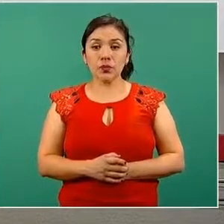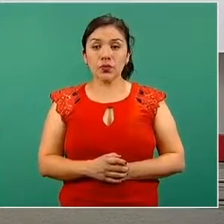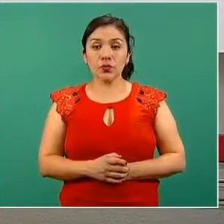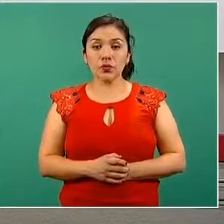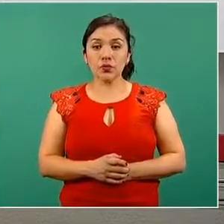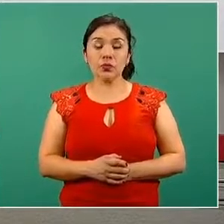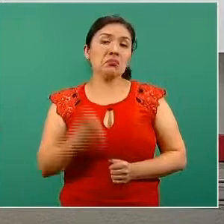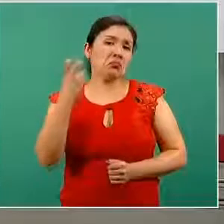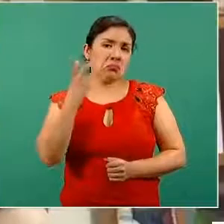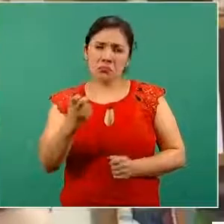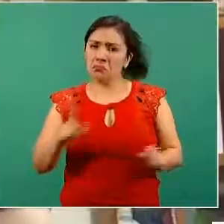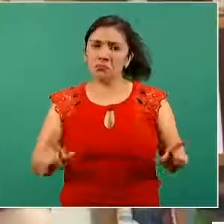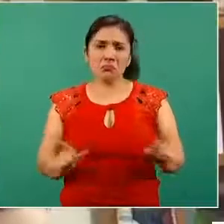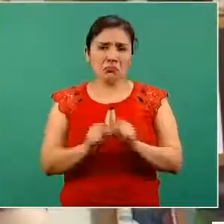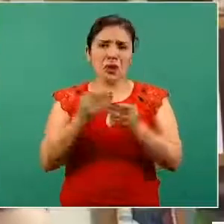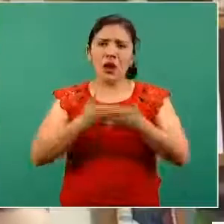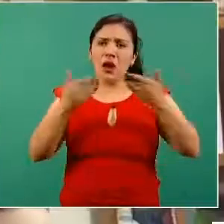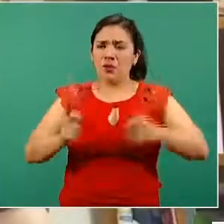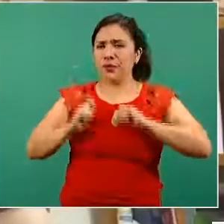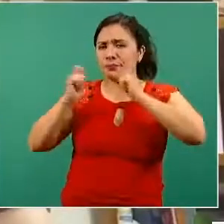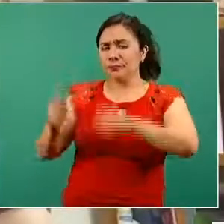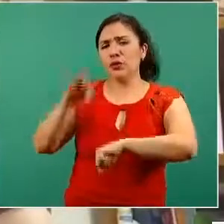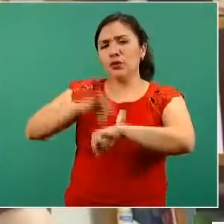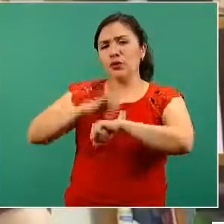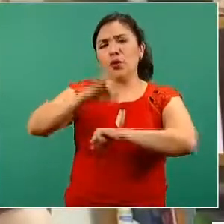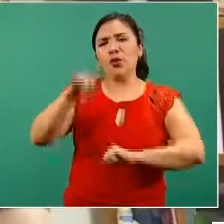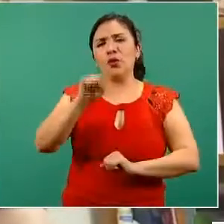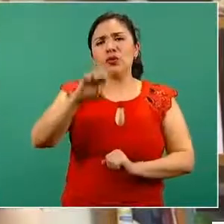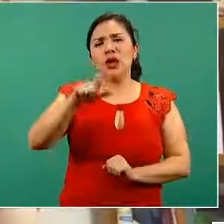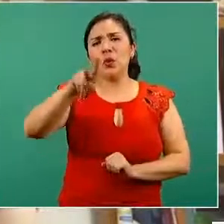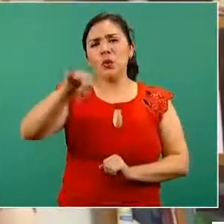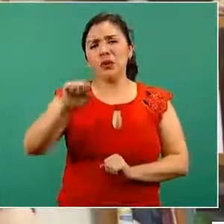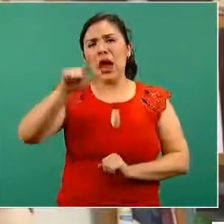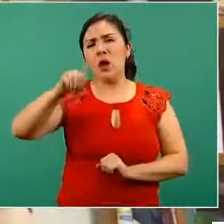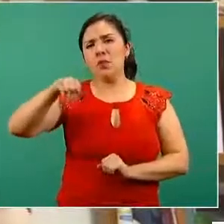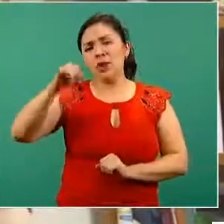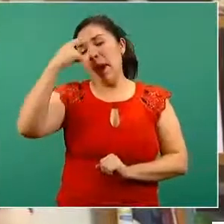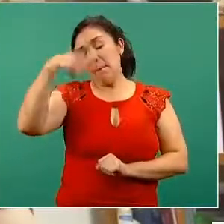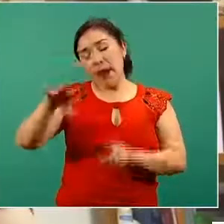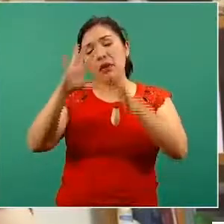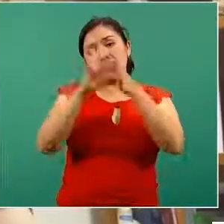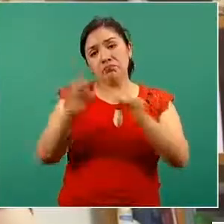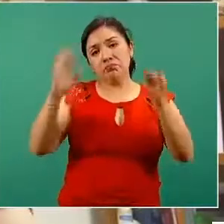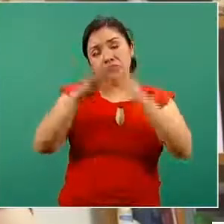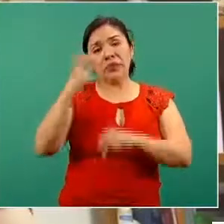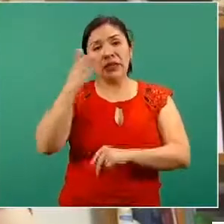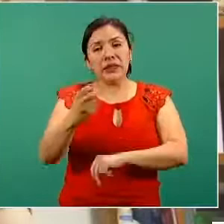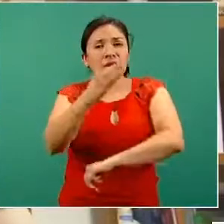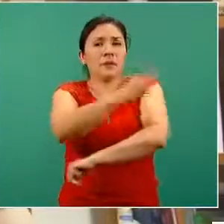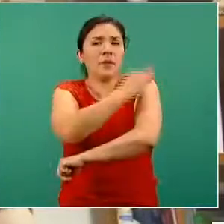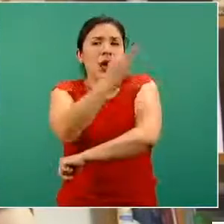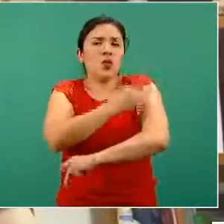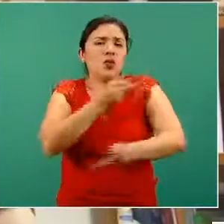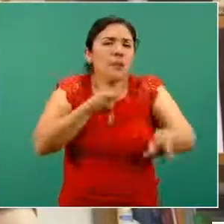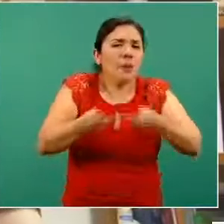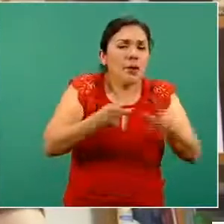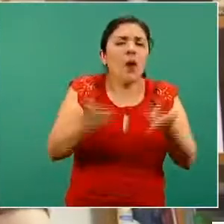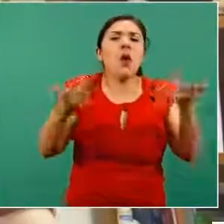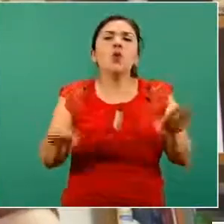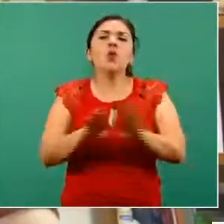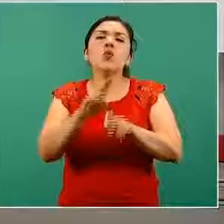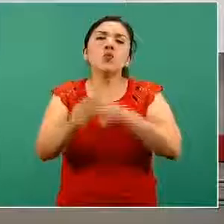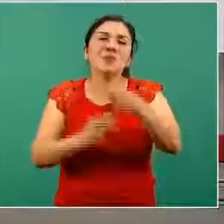Y con esto, pues, le damos la palabra al doctor José Luis Alomía Segarra para que nos presente el avance de la Estrategia Nacional de